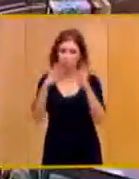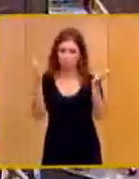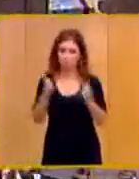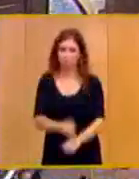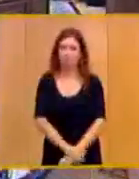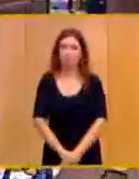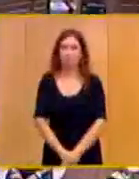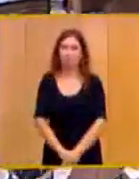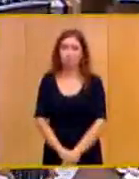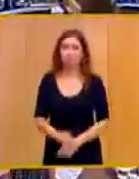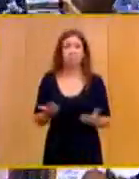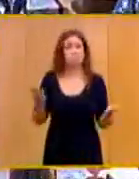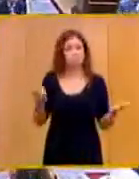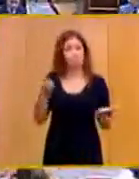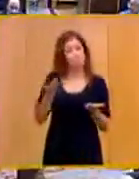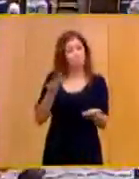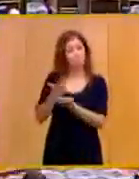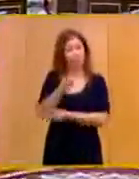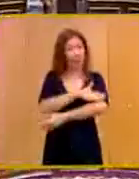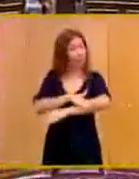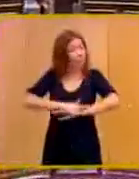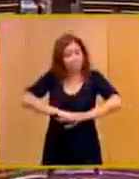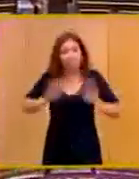Y para hacer una moción de censura,